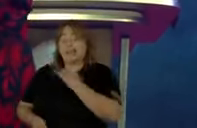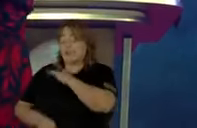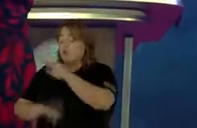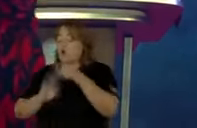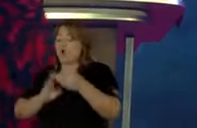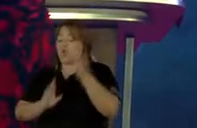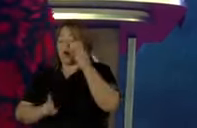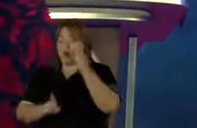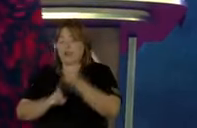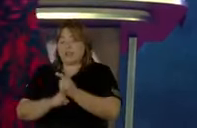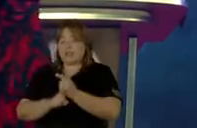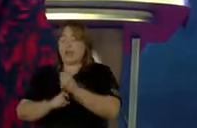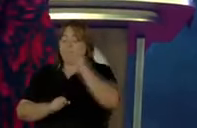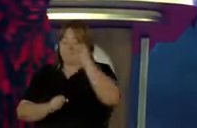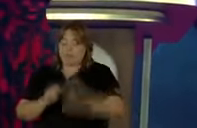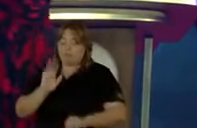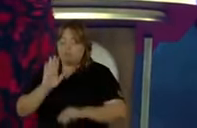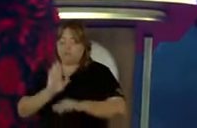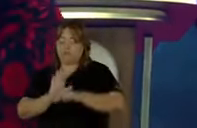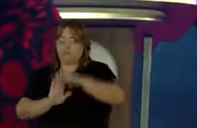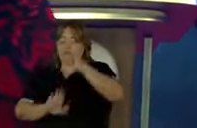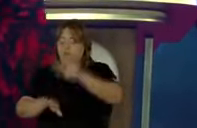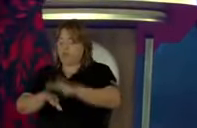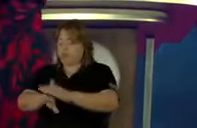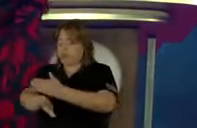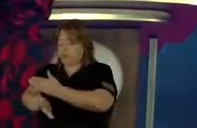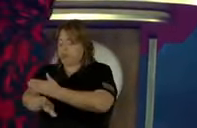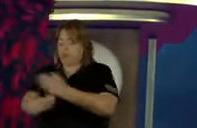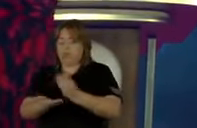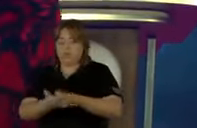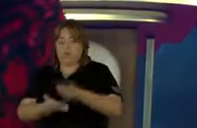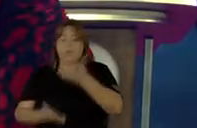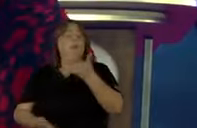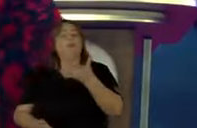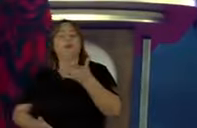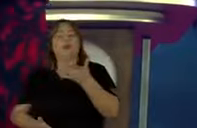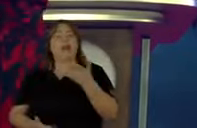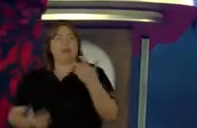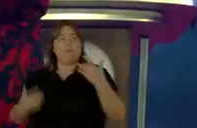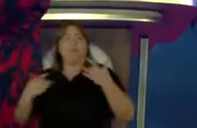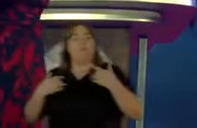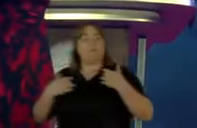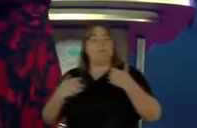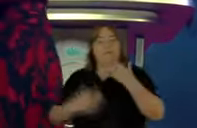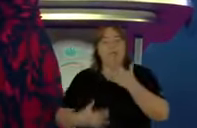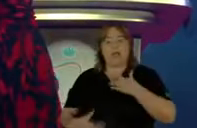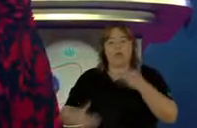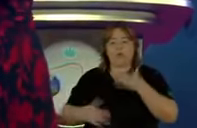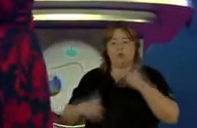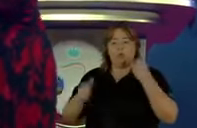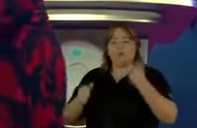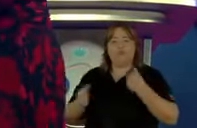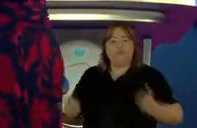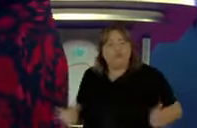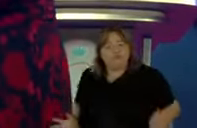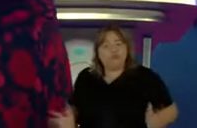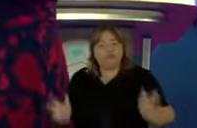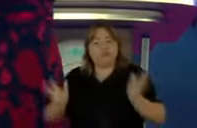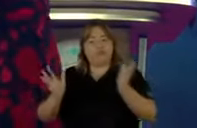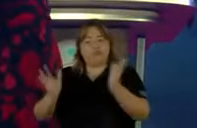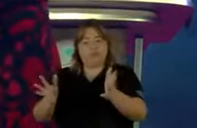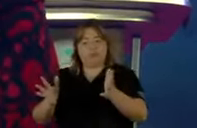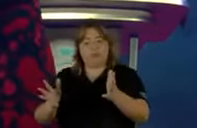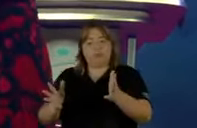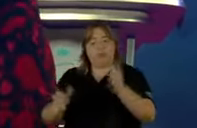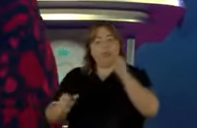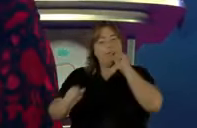Está llamado a crecer. Está llamado a prosperar. Está llamado a tener salud. Está llamado a seguir hacia adelante. Está llamado